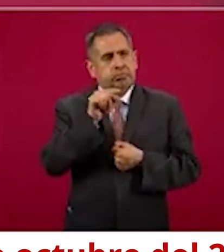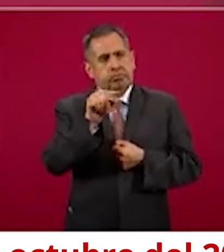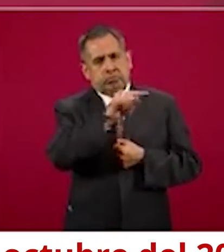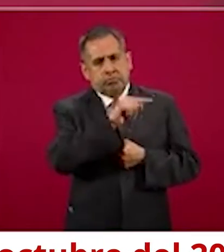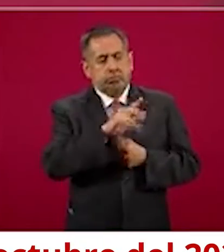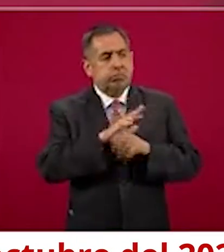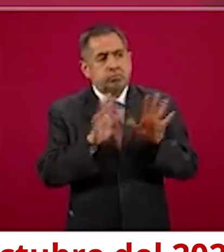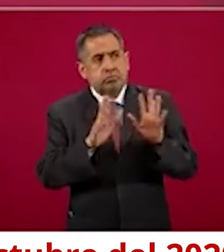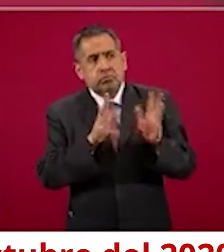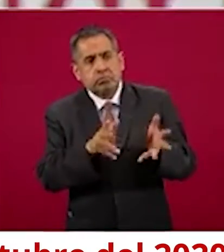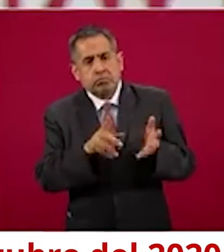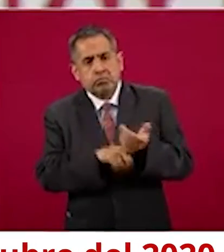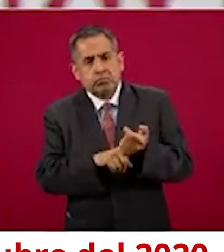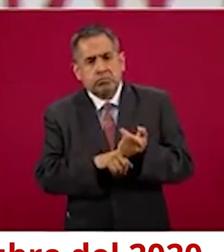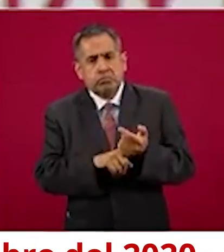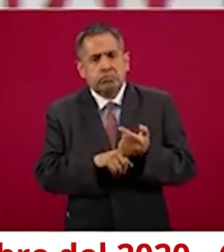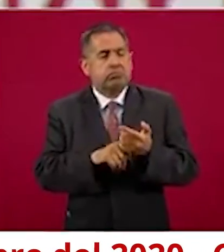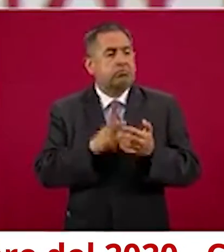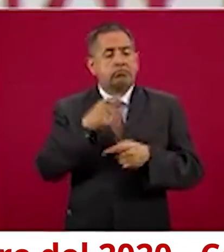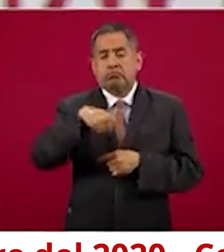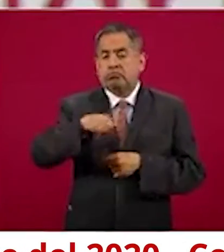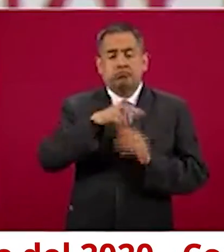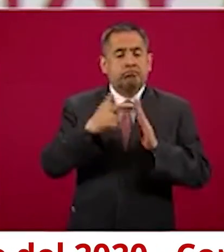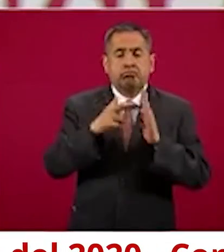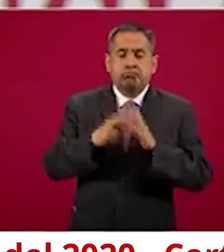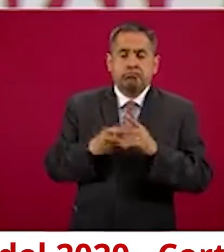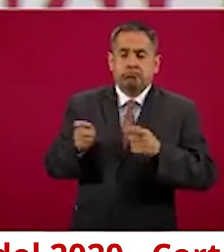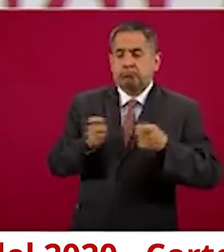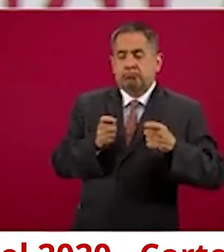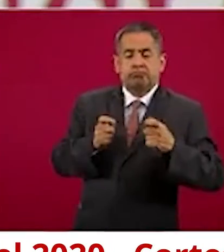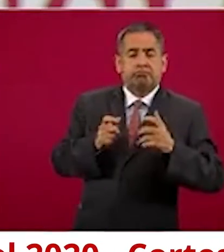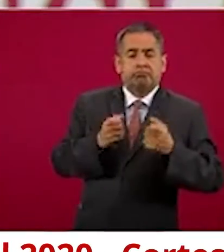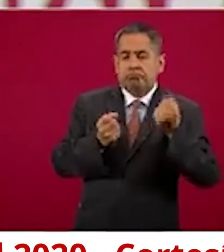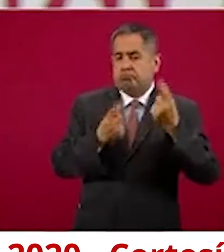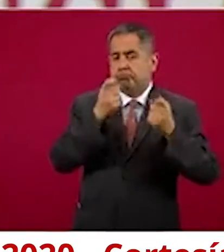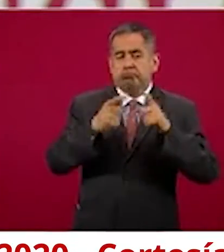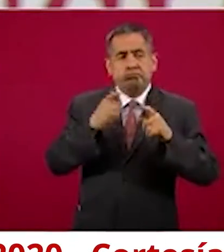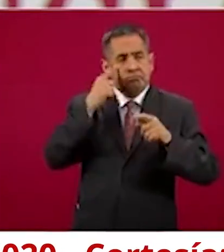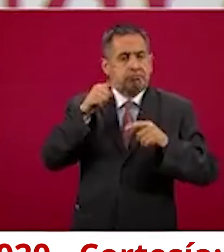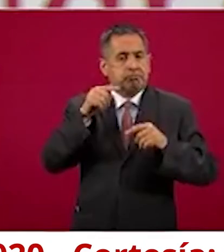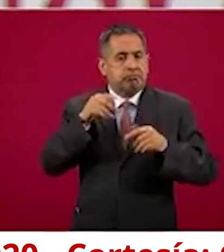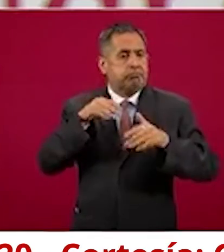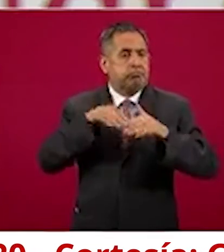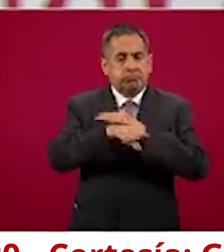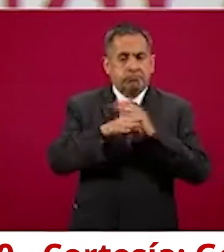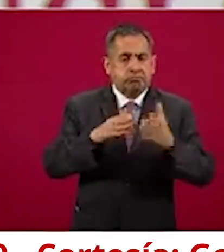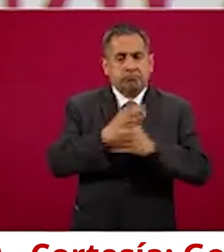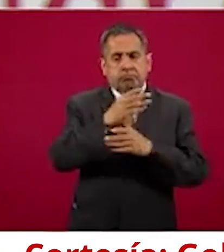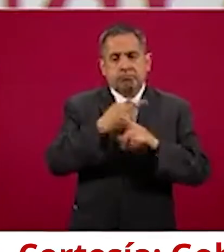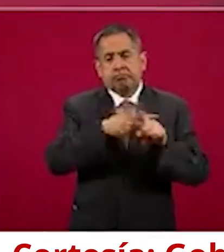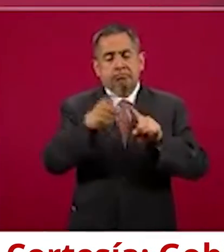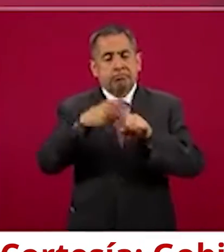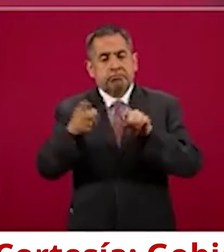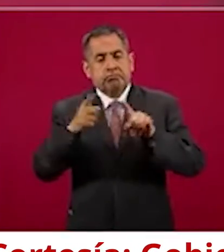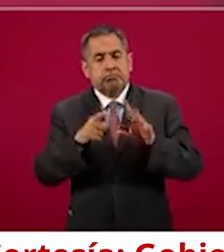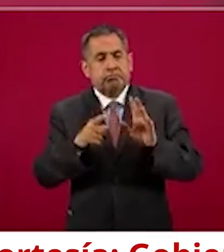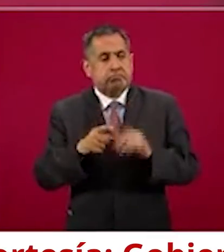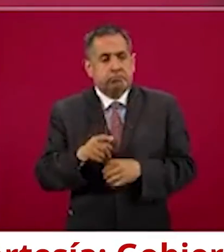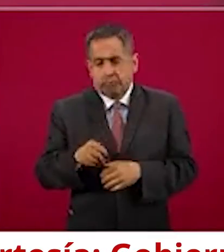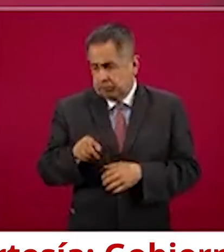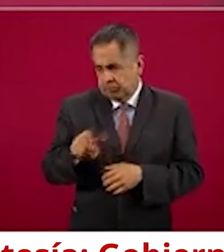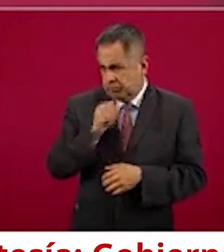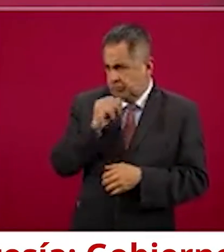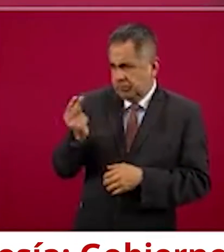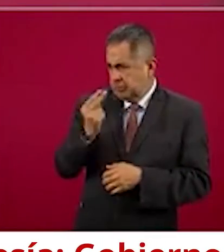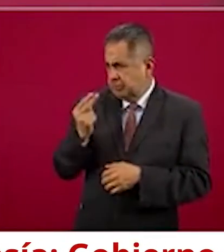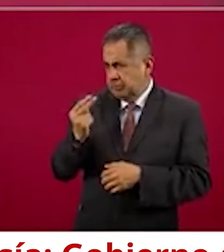la disposición, que es una restricción con diferentes modalidades a las actividades que no se consideran